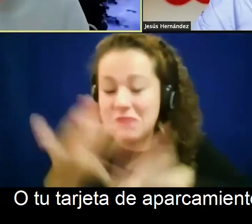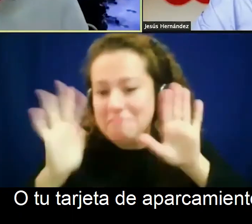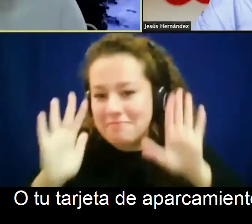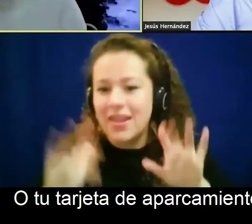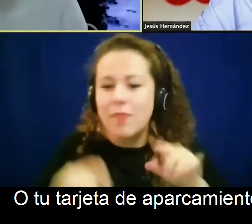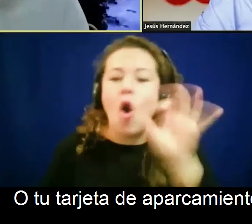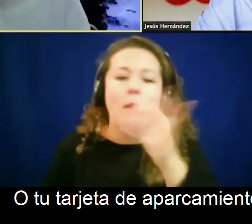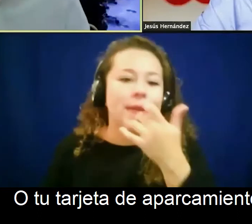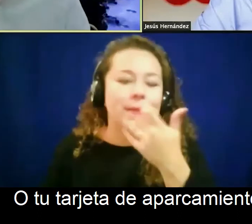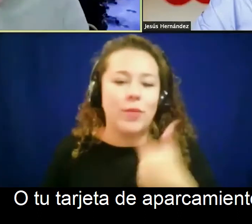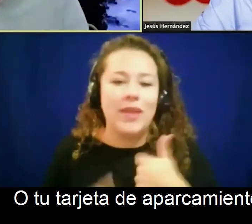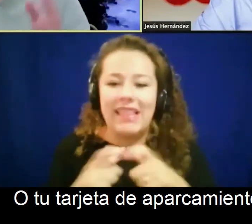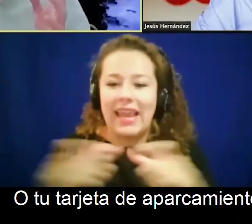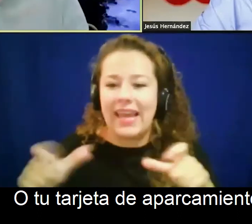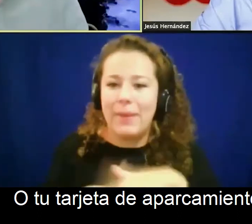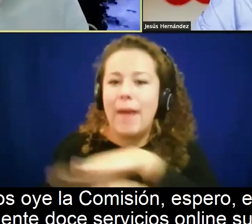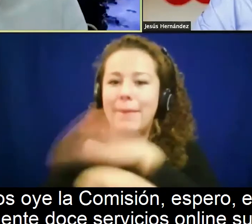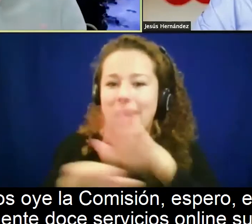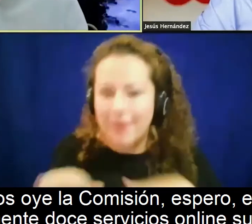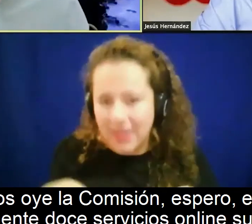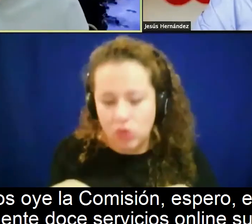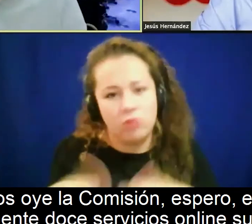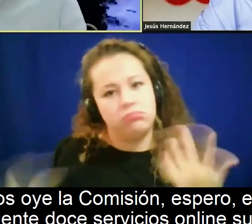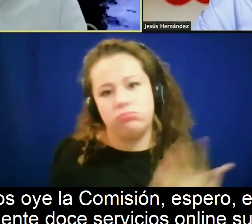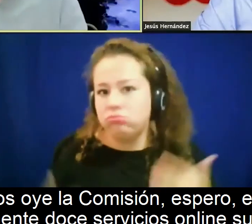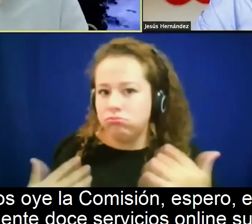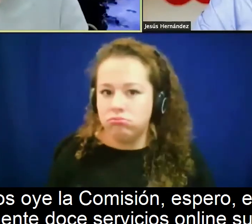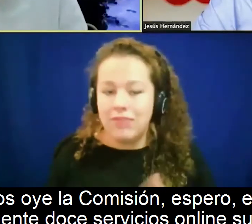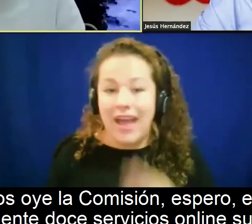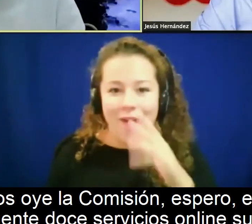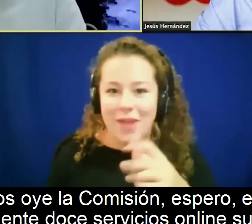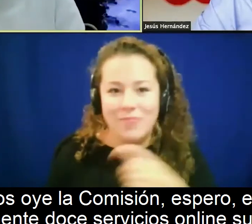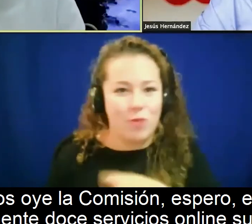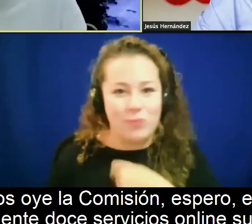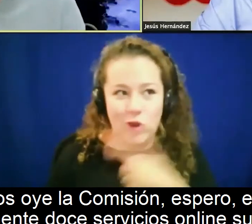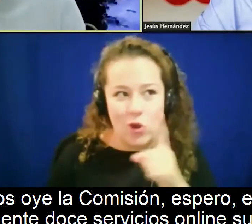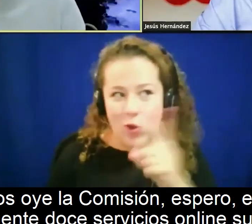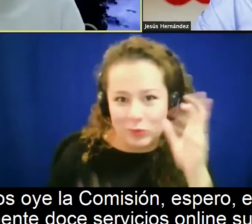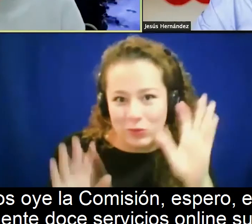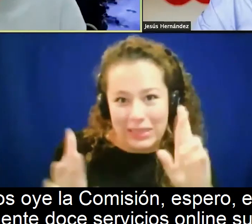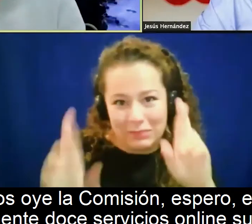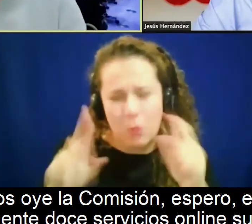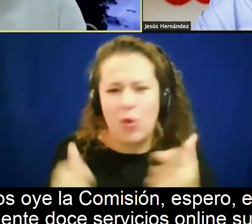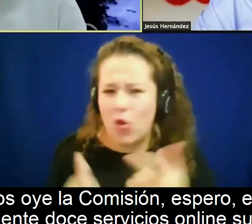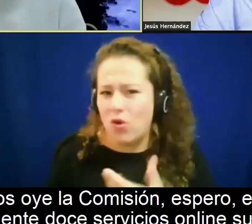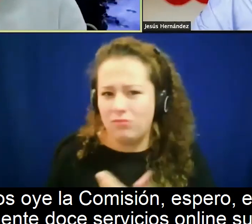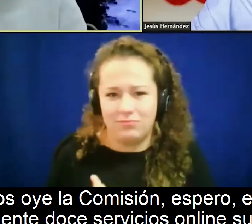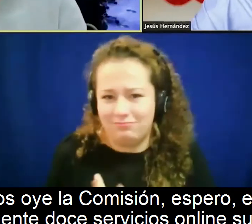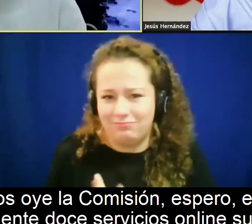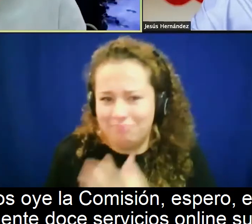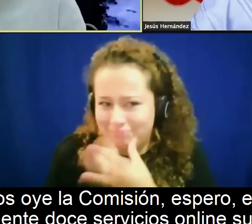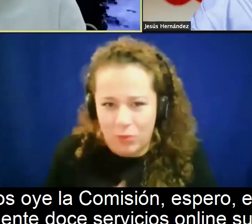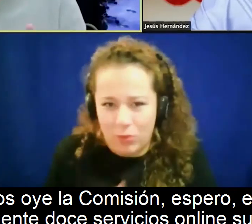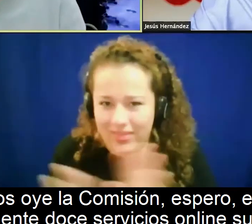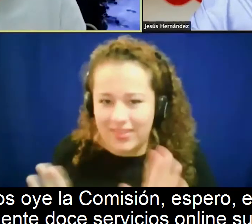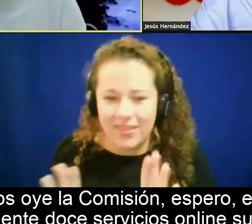tarjeta de aparcamiento. Era ahora que no nos oye la comisión, espero, un poco ridículo